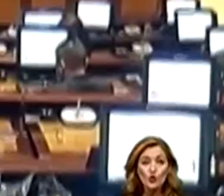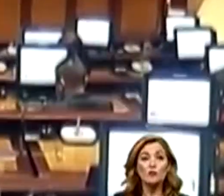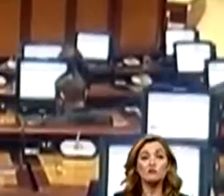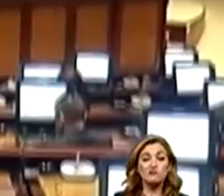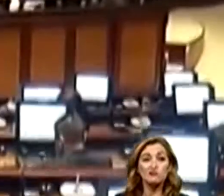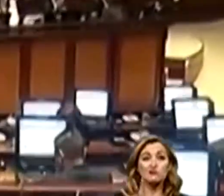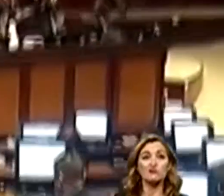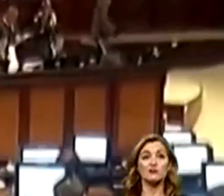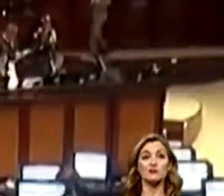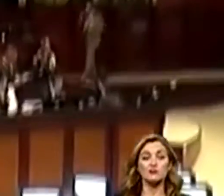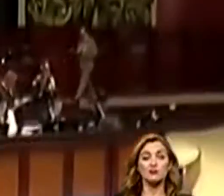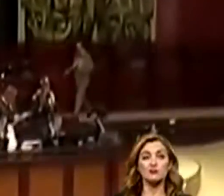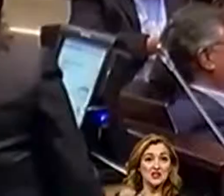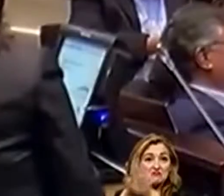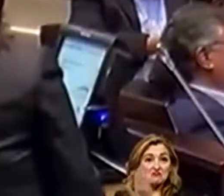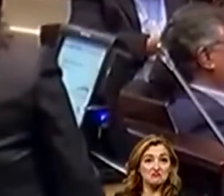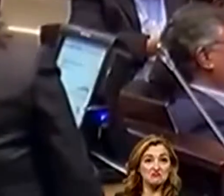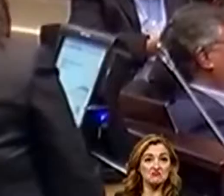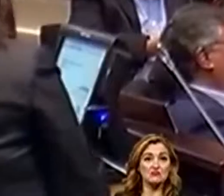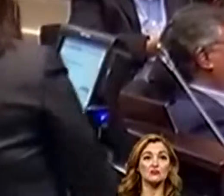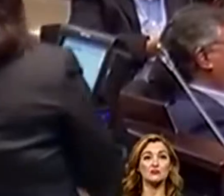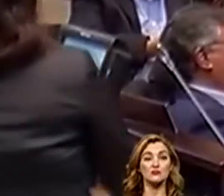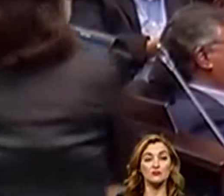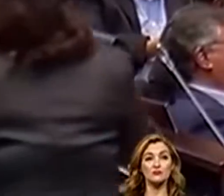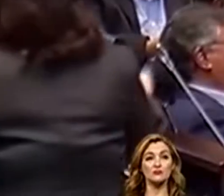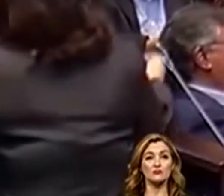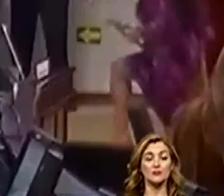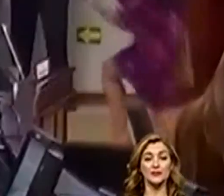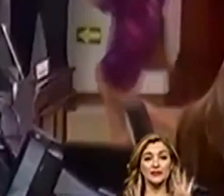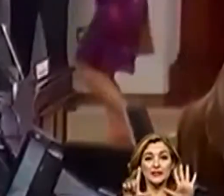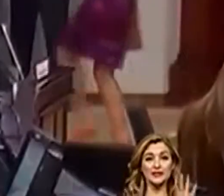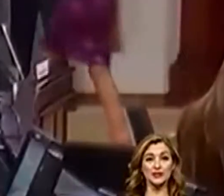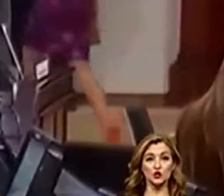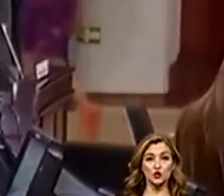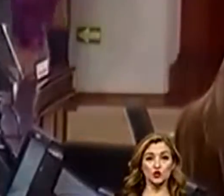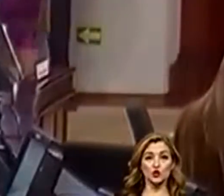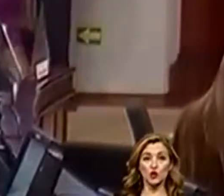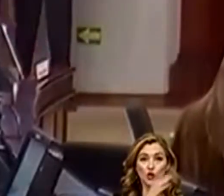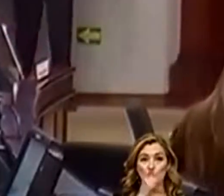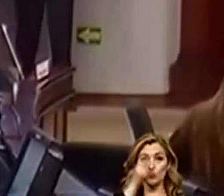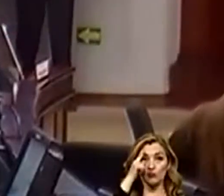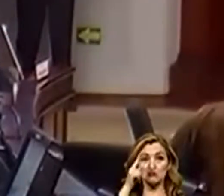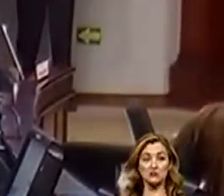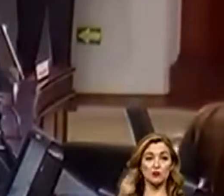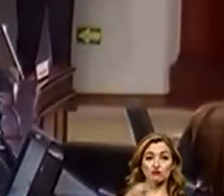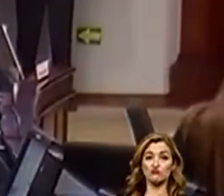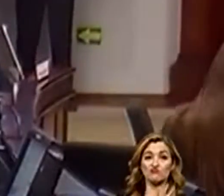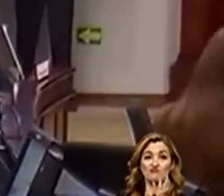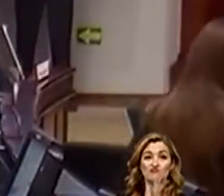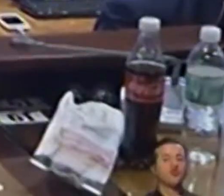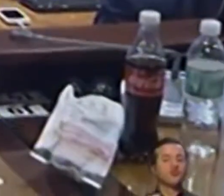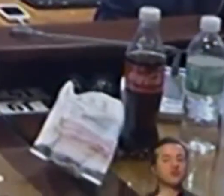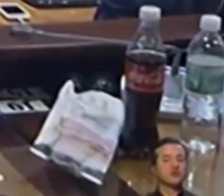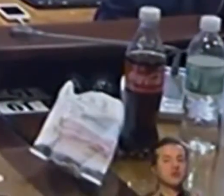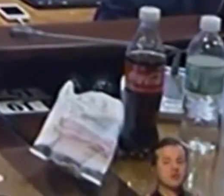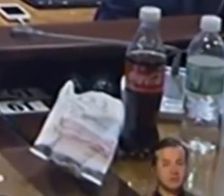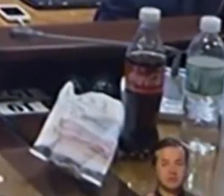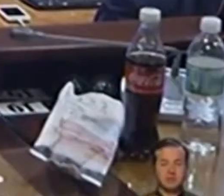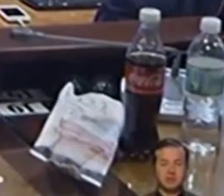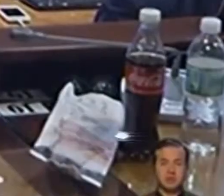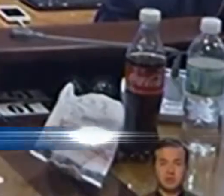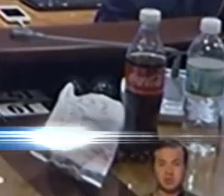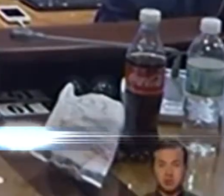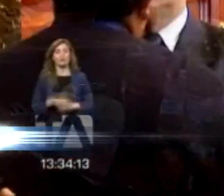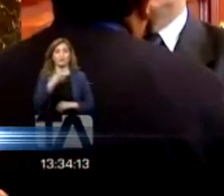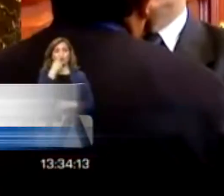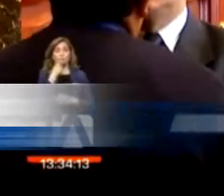procedimiento. Muñoz indicó que el proyecto apunta a que la designación de autoridades de control regrese a la Asamblea. Yo creo que lo